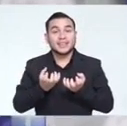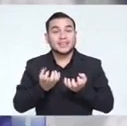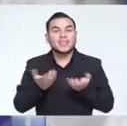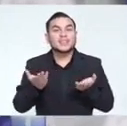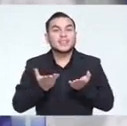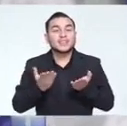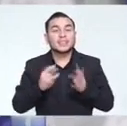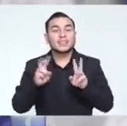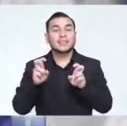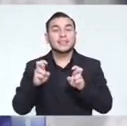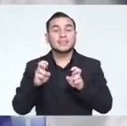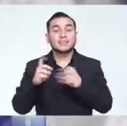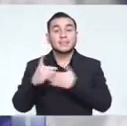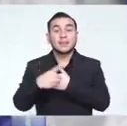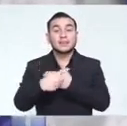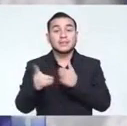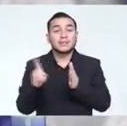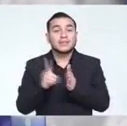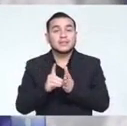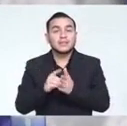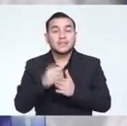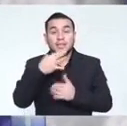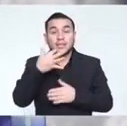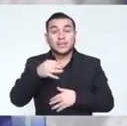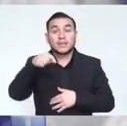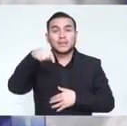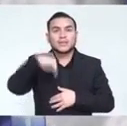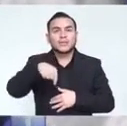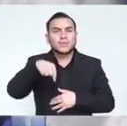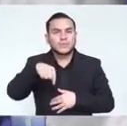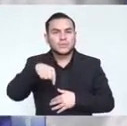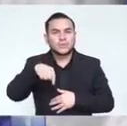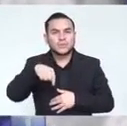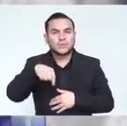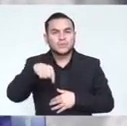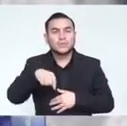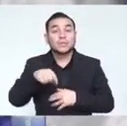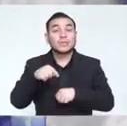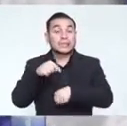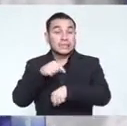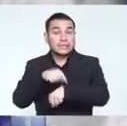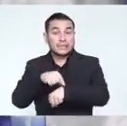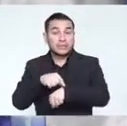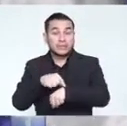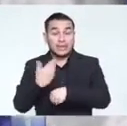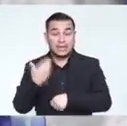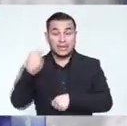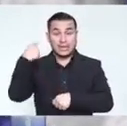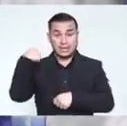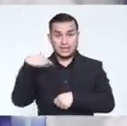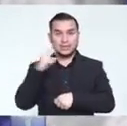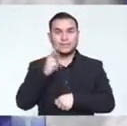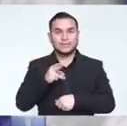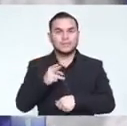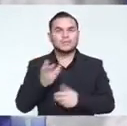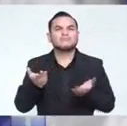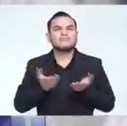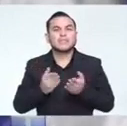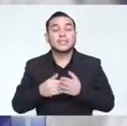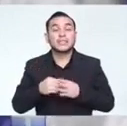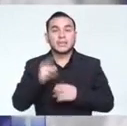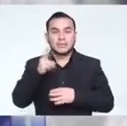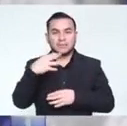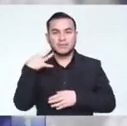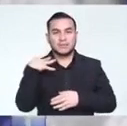de la legislación, pero en realidad lo que ahorita, en esta etapa, como lo dijimos el día de ayer, que también los invitamos y